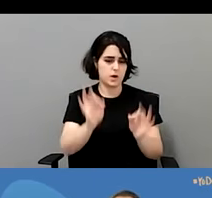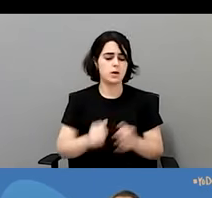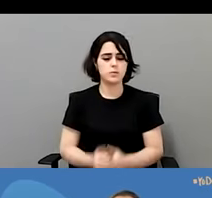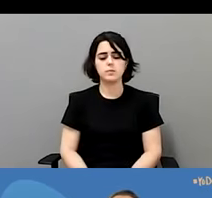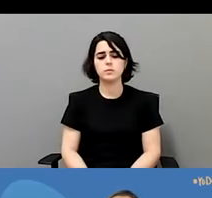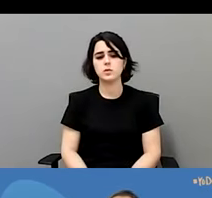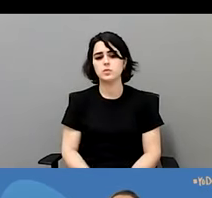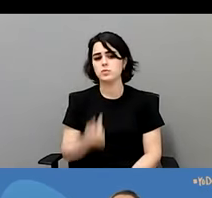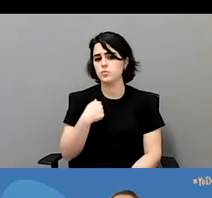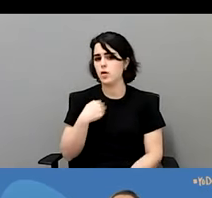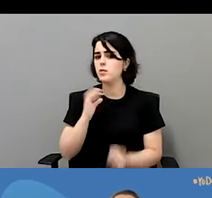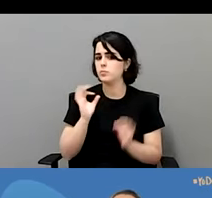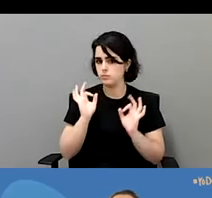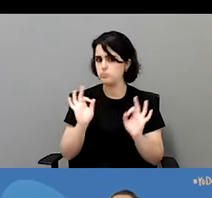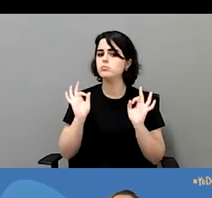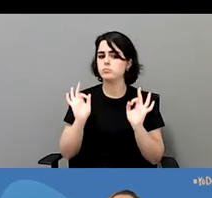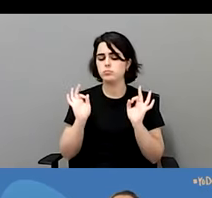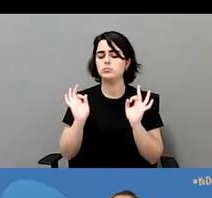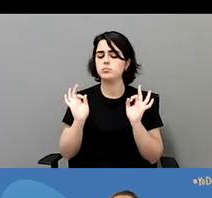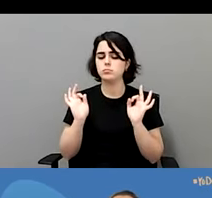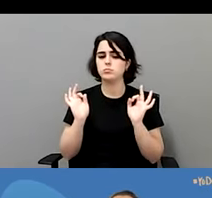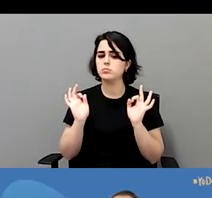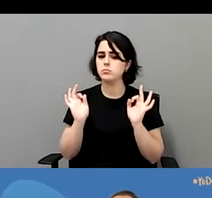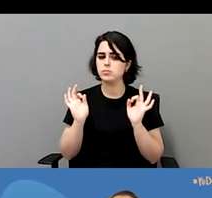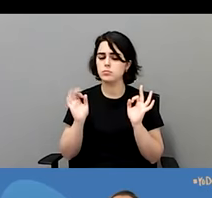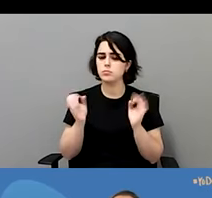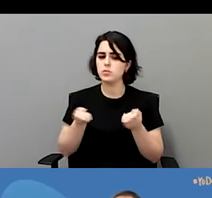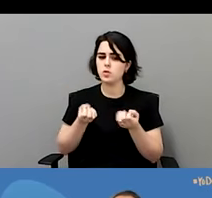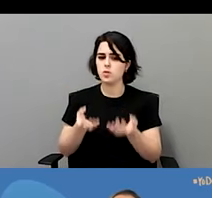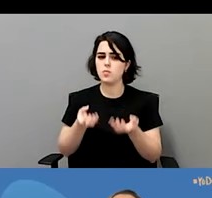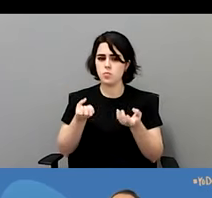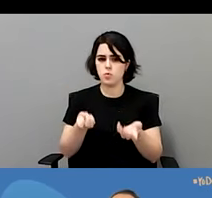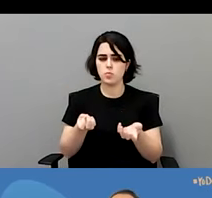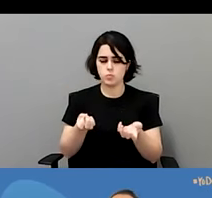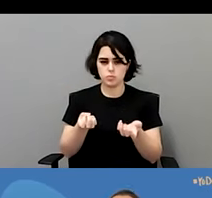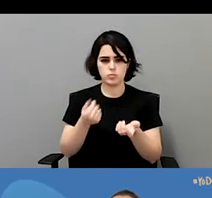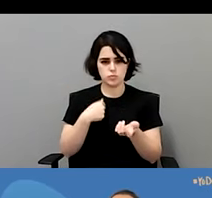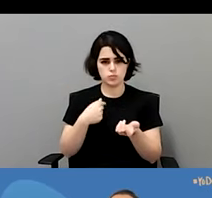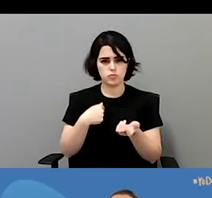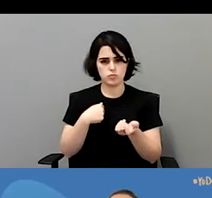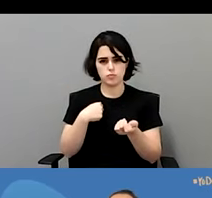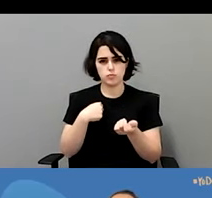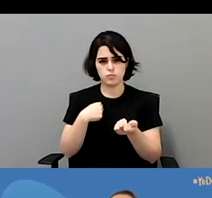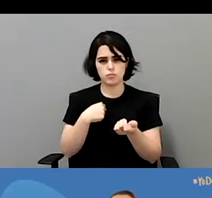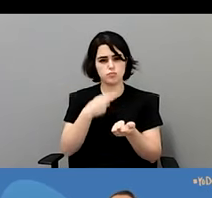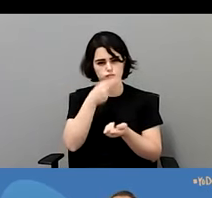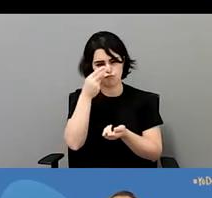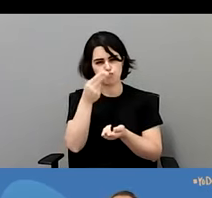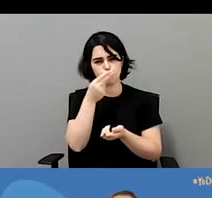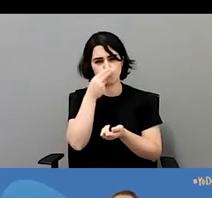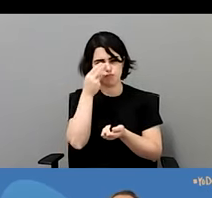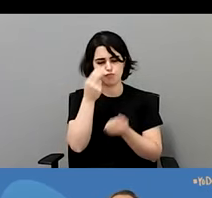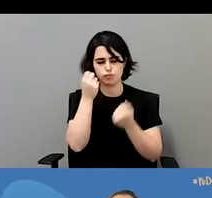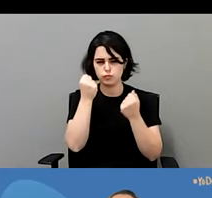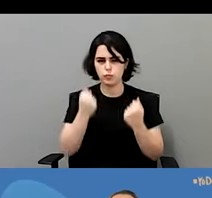por supuesto, les comenté que me interesaba muchísimo, ya que